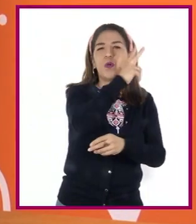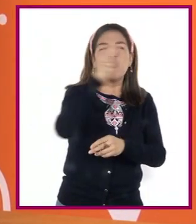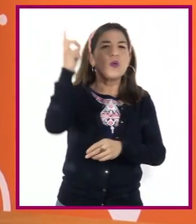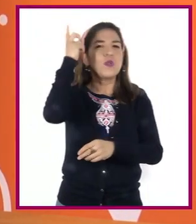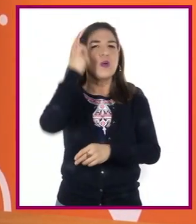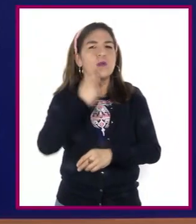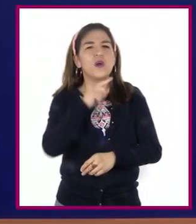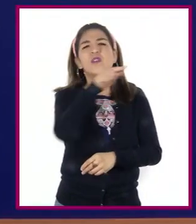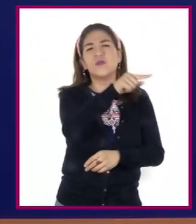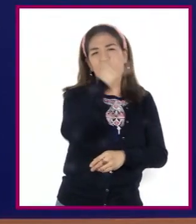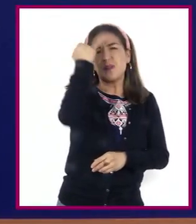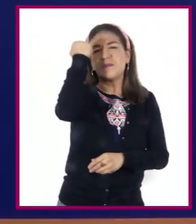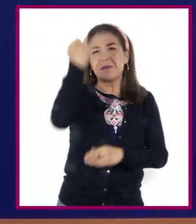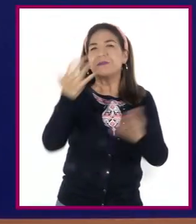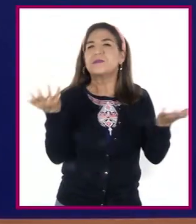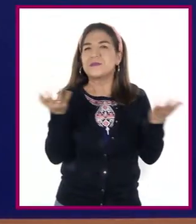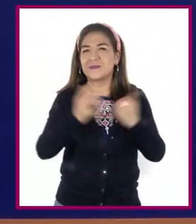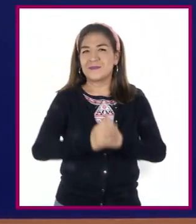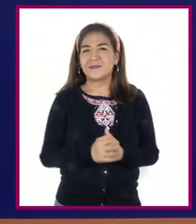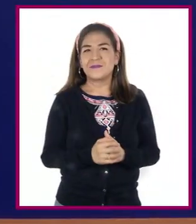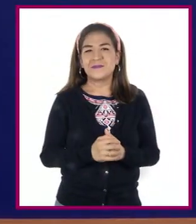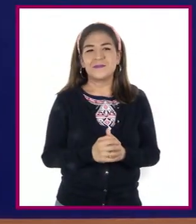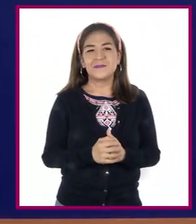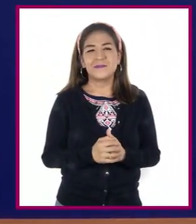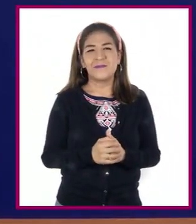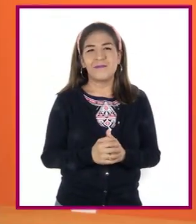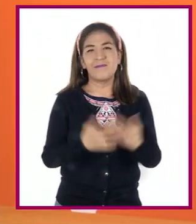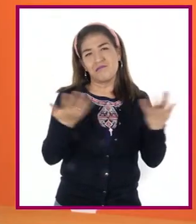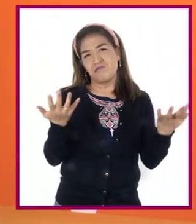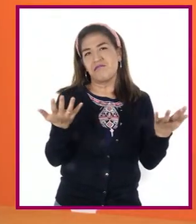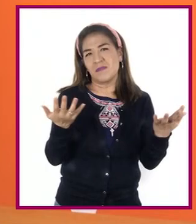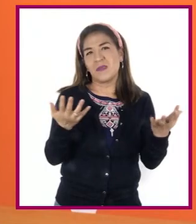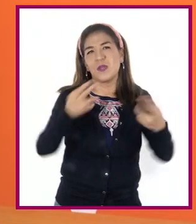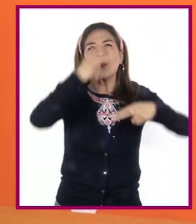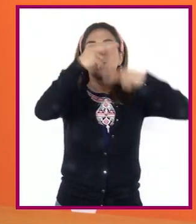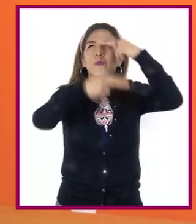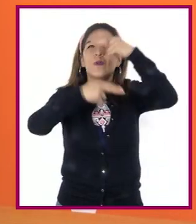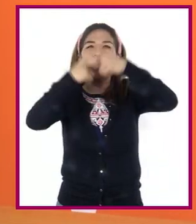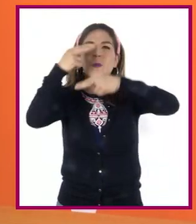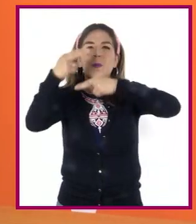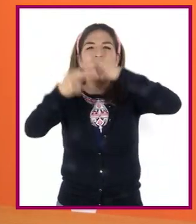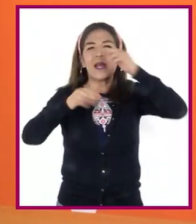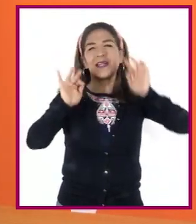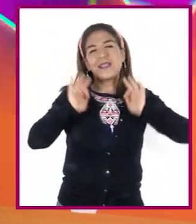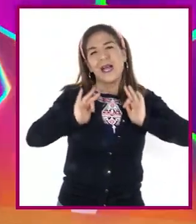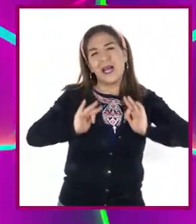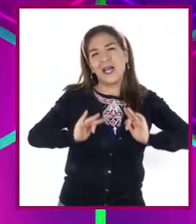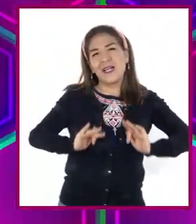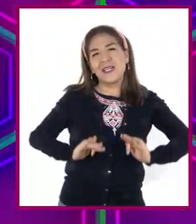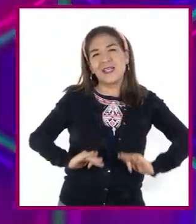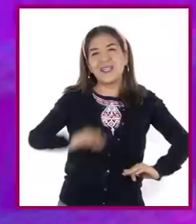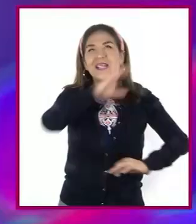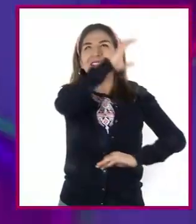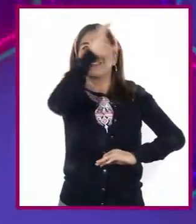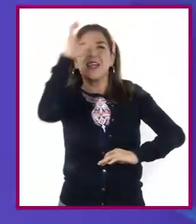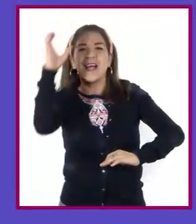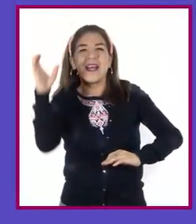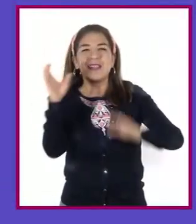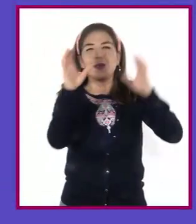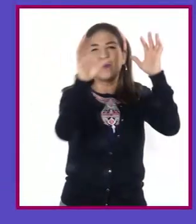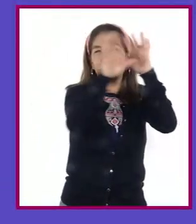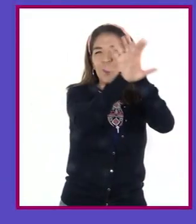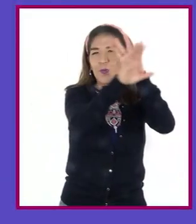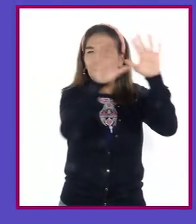te imaginas? Pues unas nubes así, muy tranquilas, flotando contra el cielo azul. ¿Algo